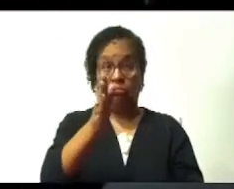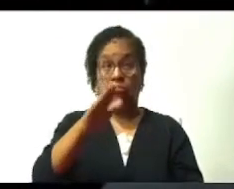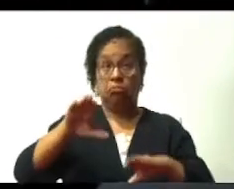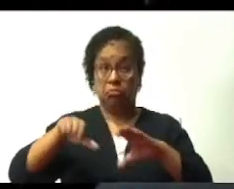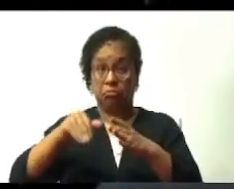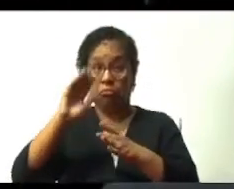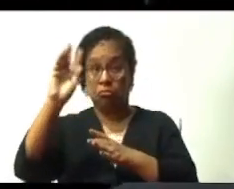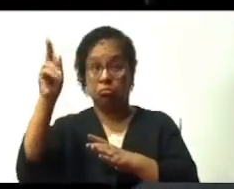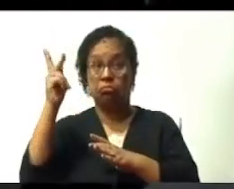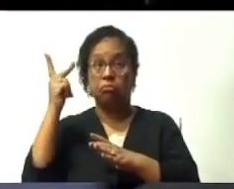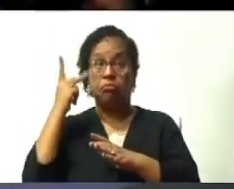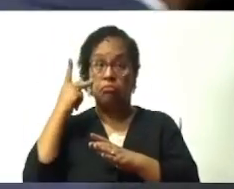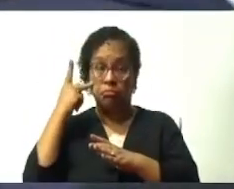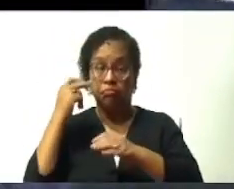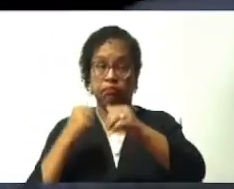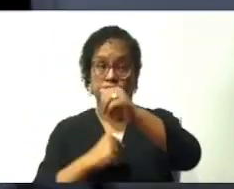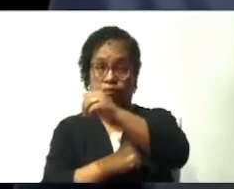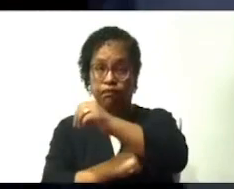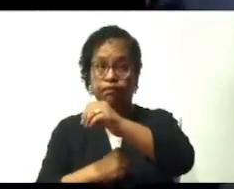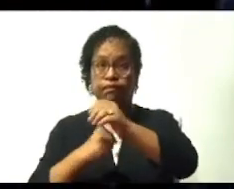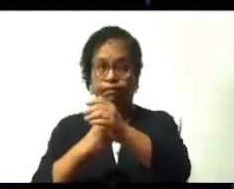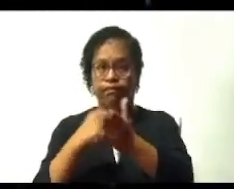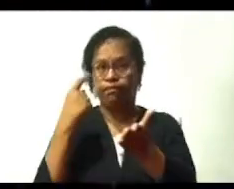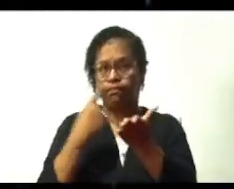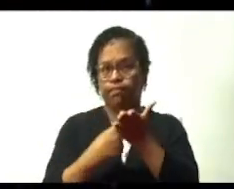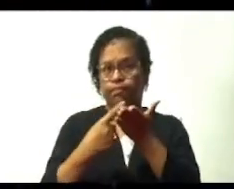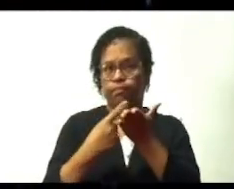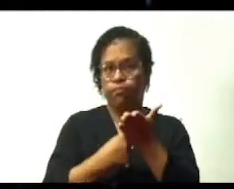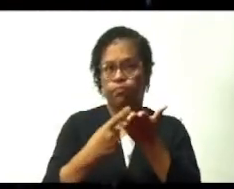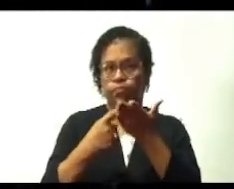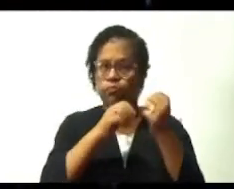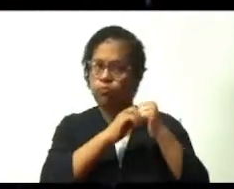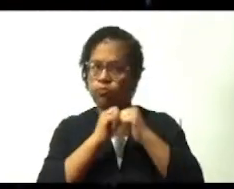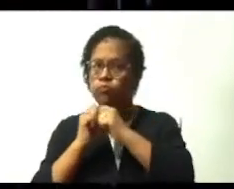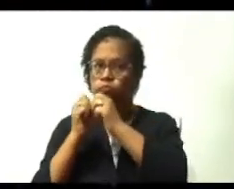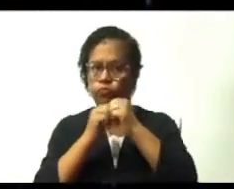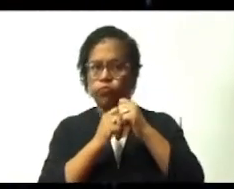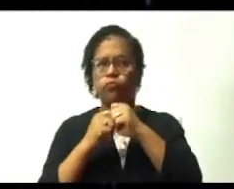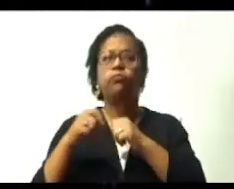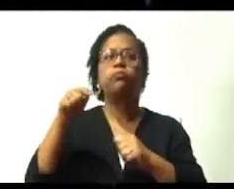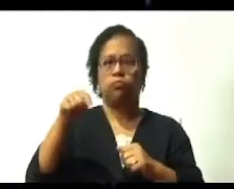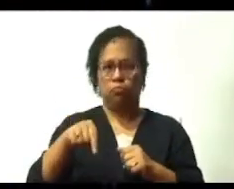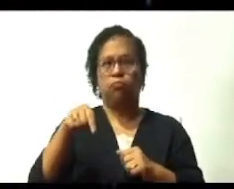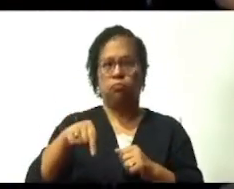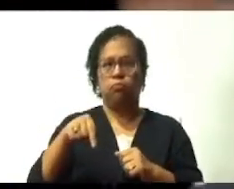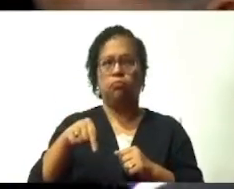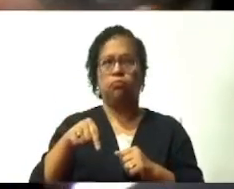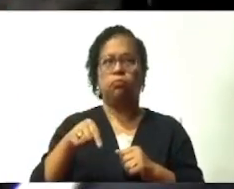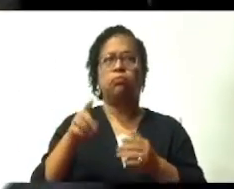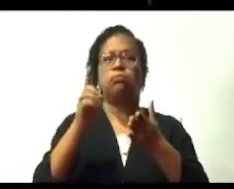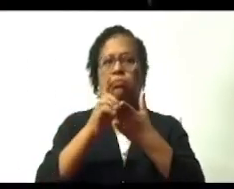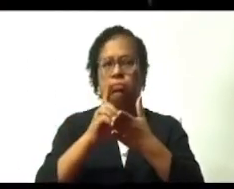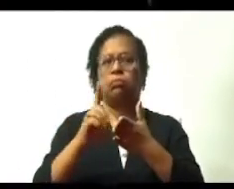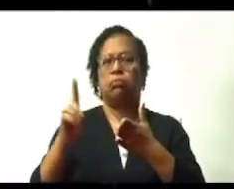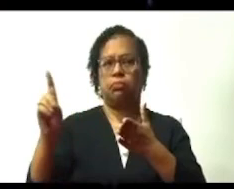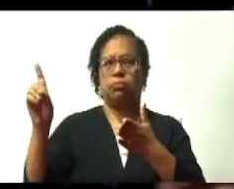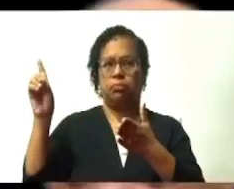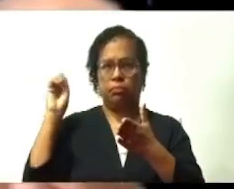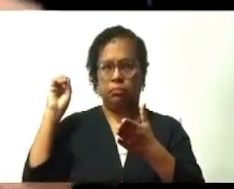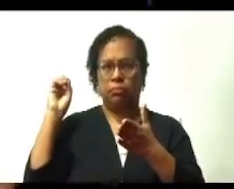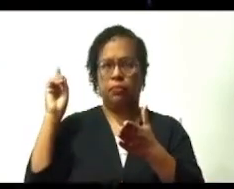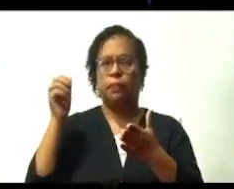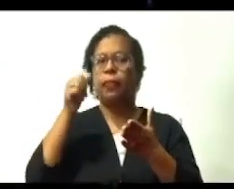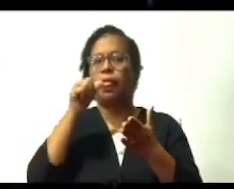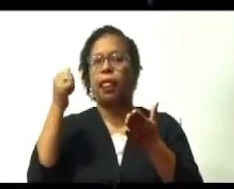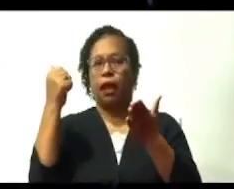la democracia parlamentaria en esta Cámara de Diputados. La semana pasada hicimos una comunicación